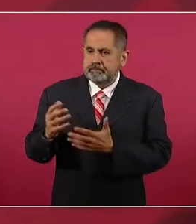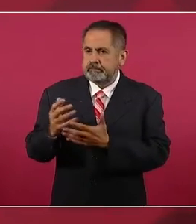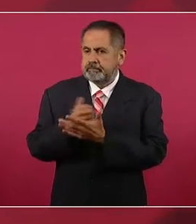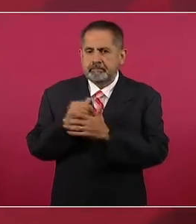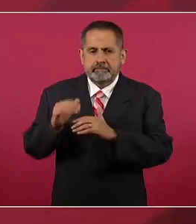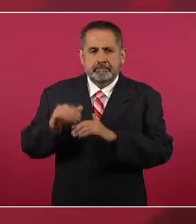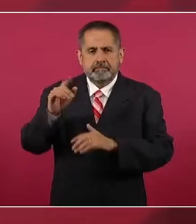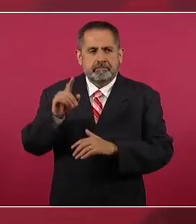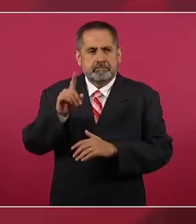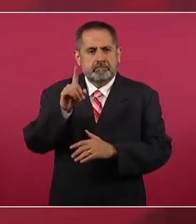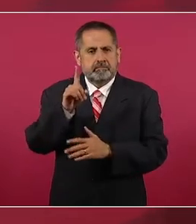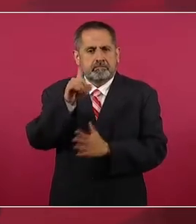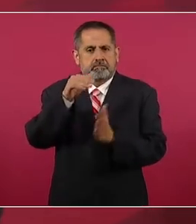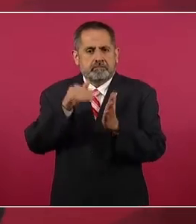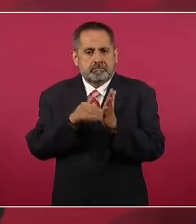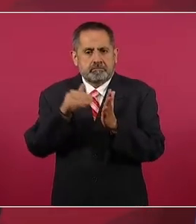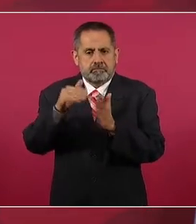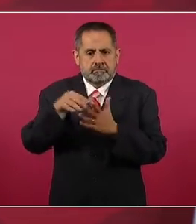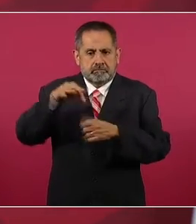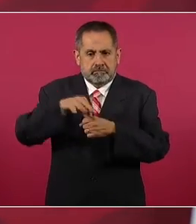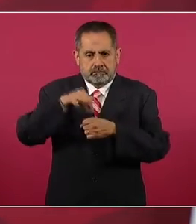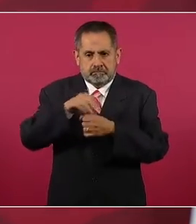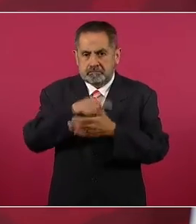500,000, 1,000,000 de votos de ventaja.